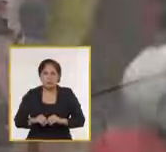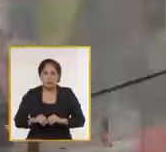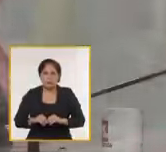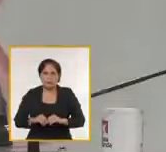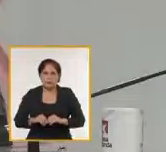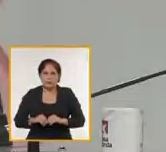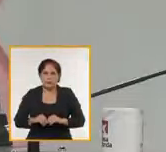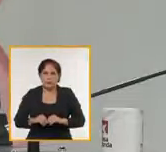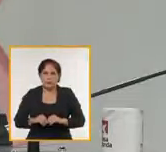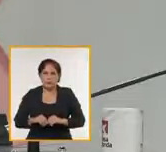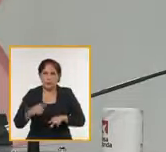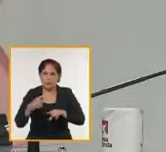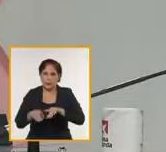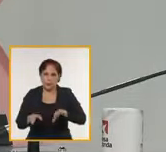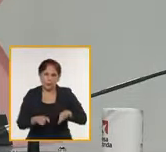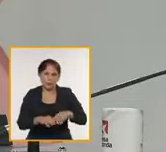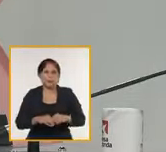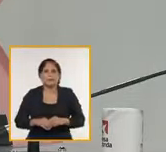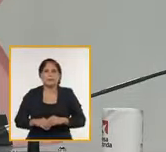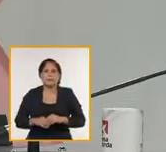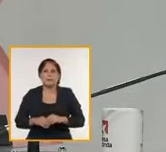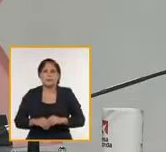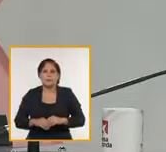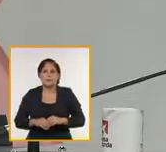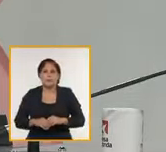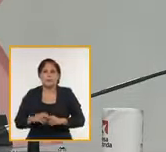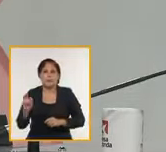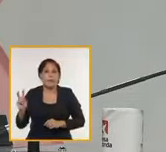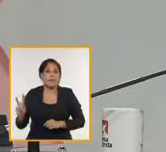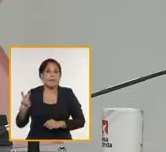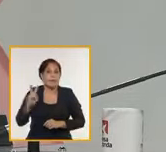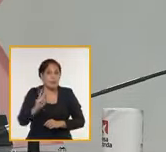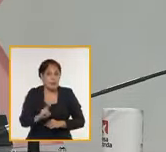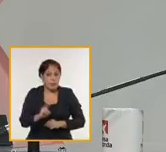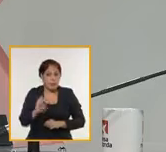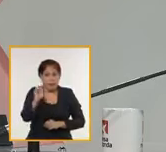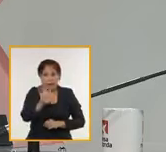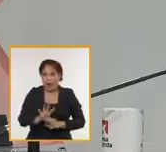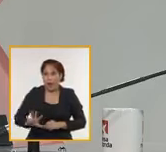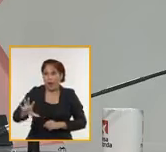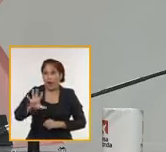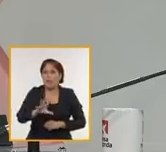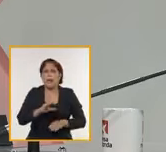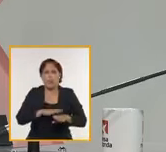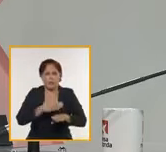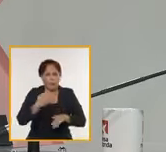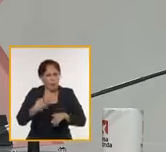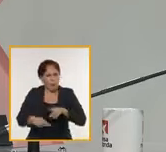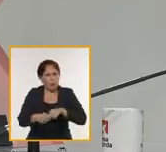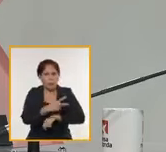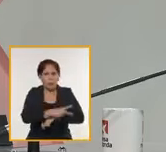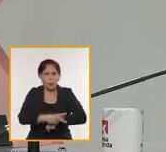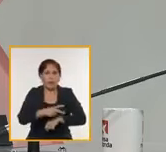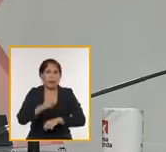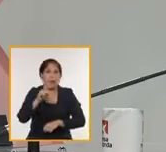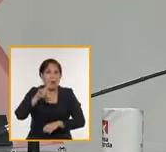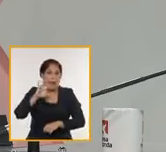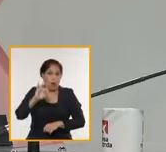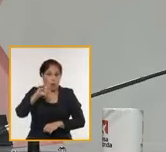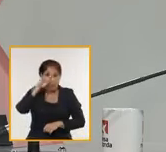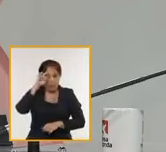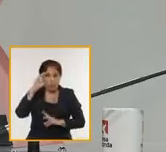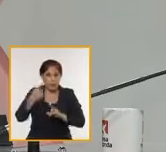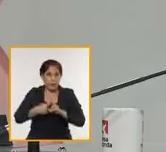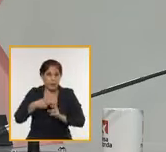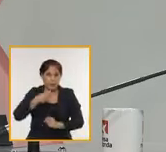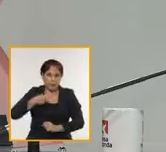Noticias. Bueno, una visita, una gira por Asia que también lo llevará a Laos y a China. Vamos ya al tema que